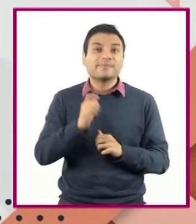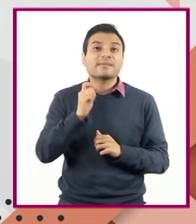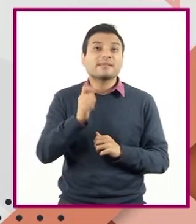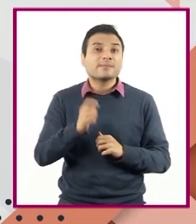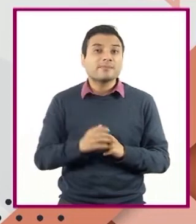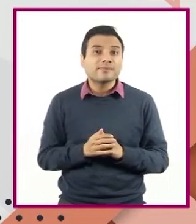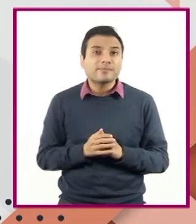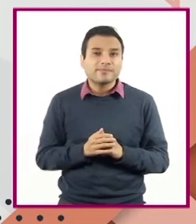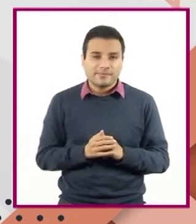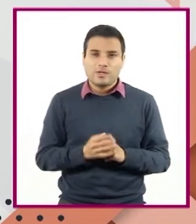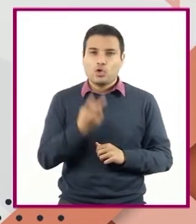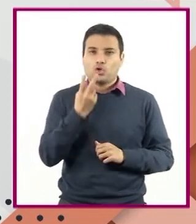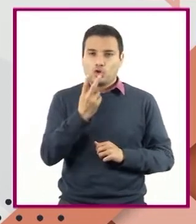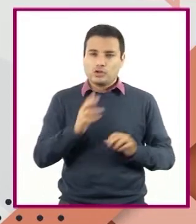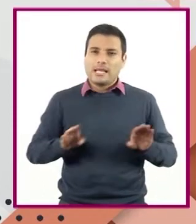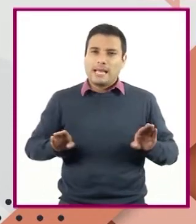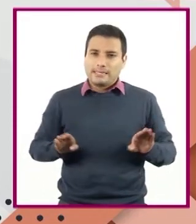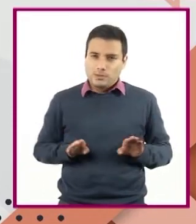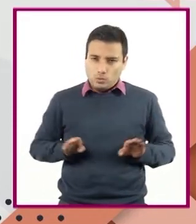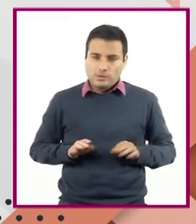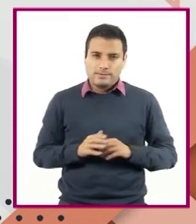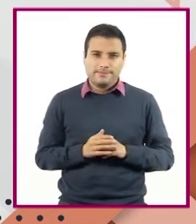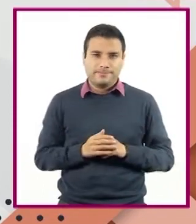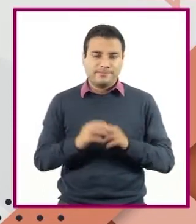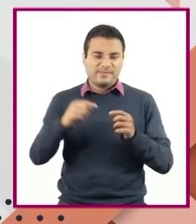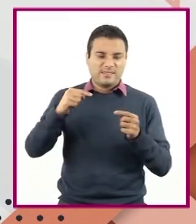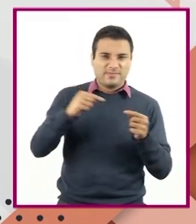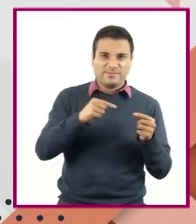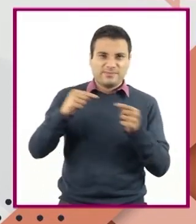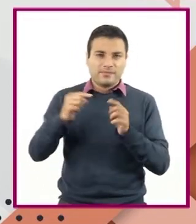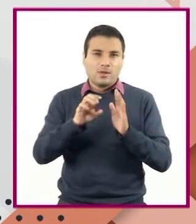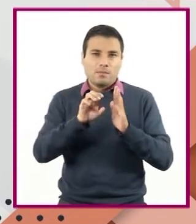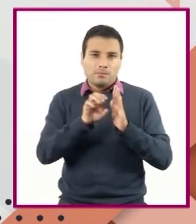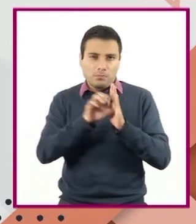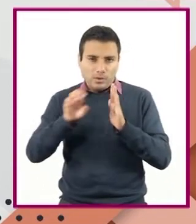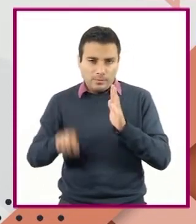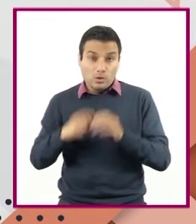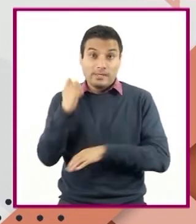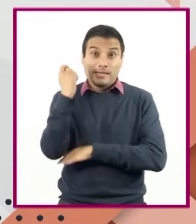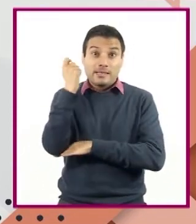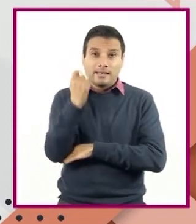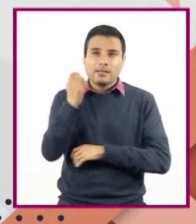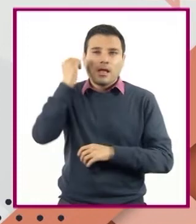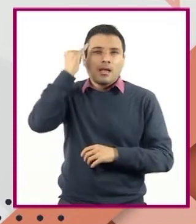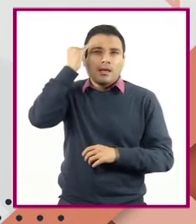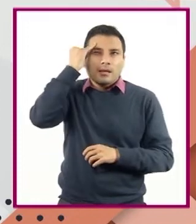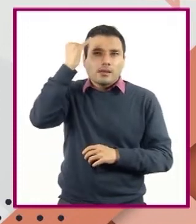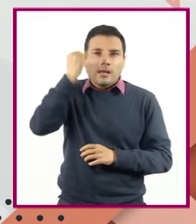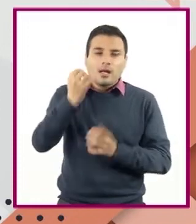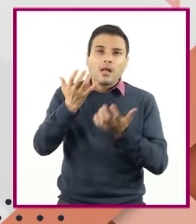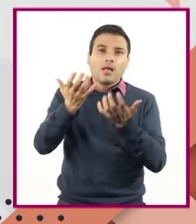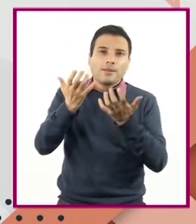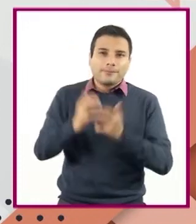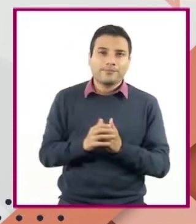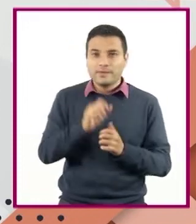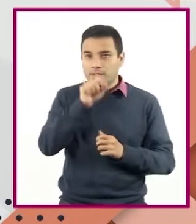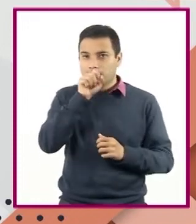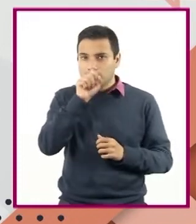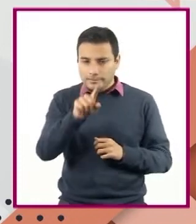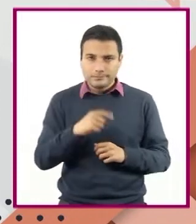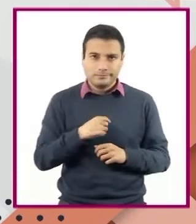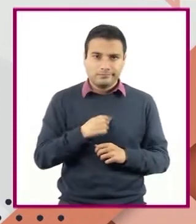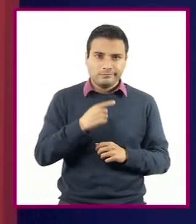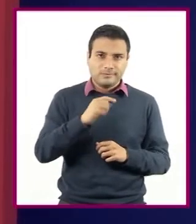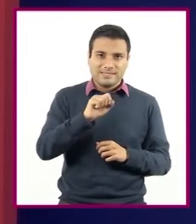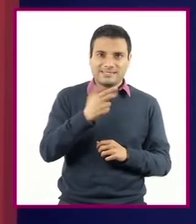dos actitudes humanas. Por un lado, el idealismo de Don Quijote y por el otro, el sentido práctico o realismo de